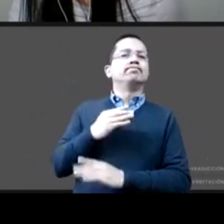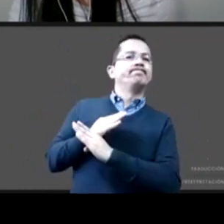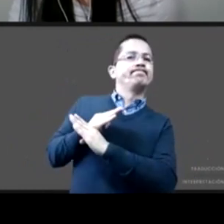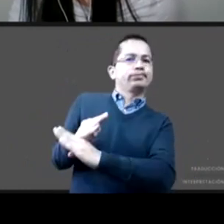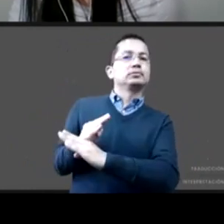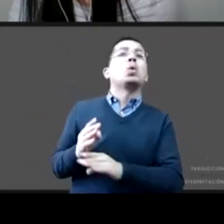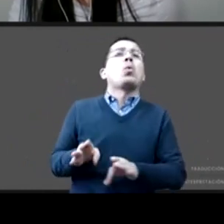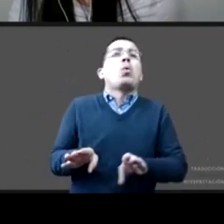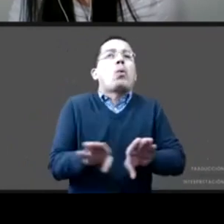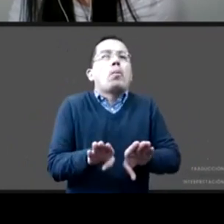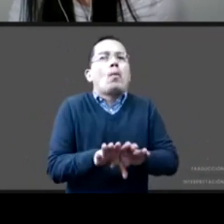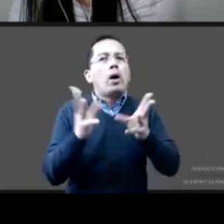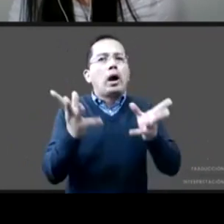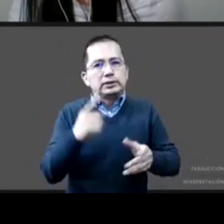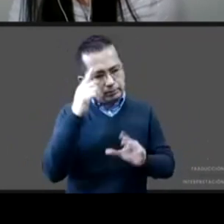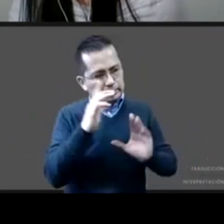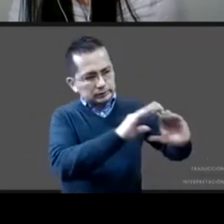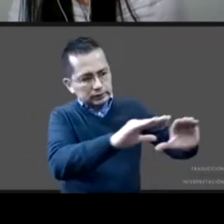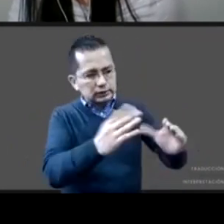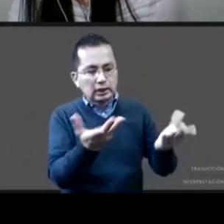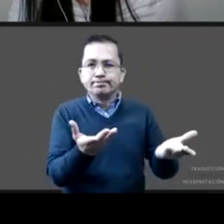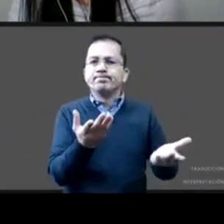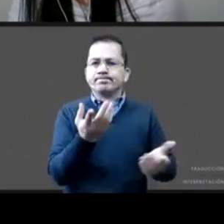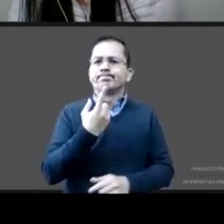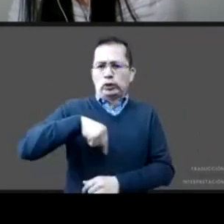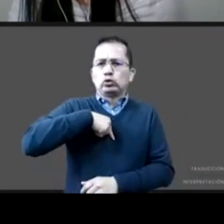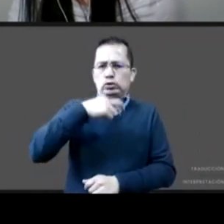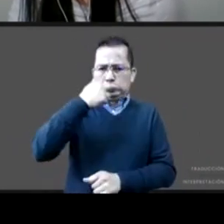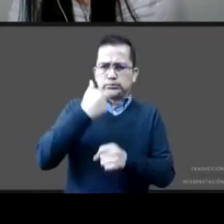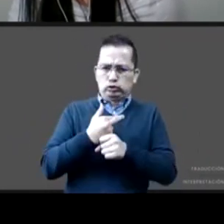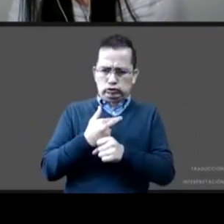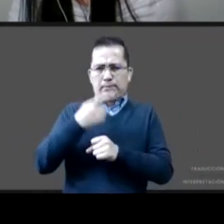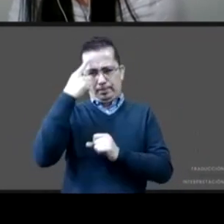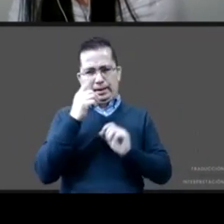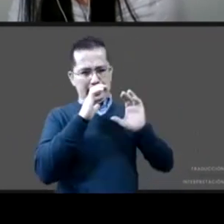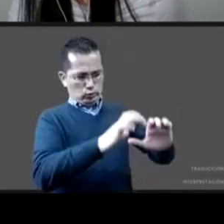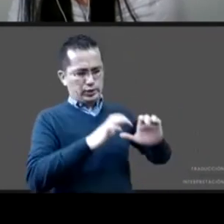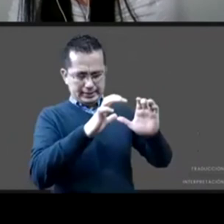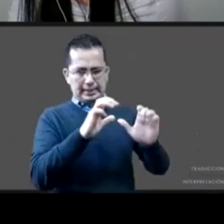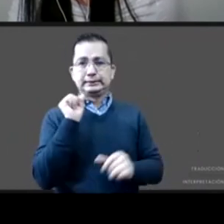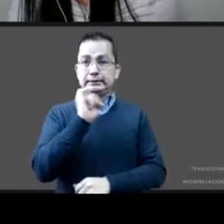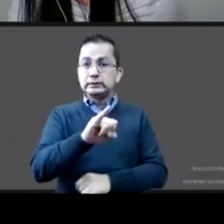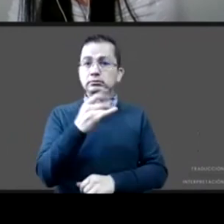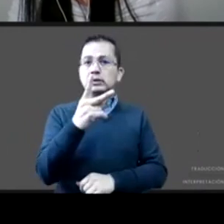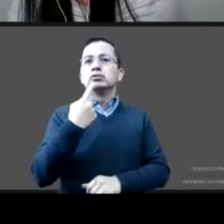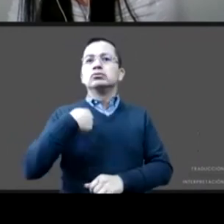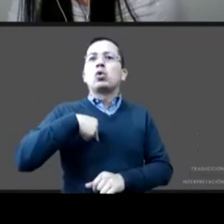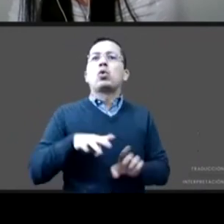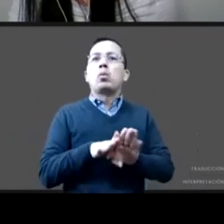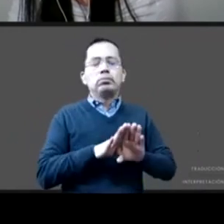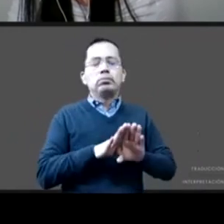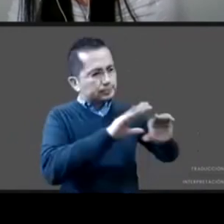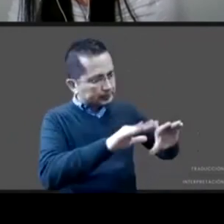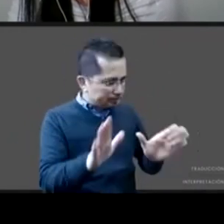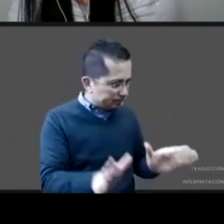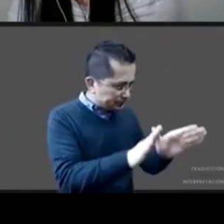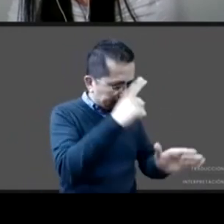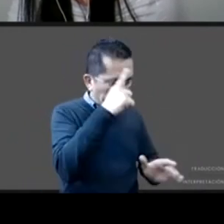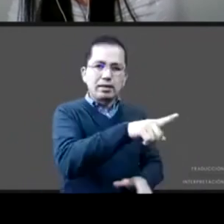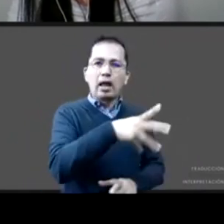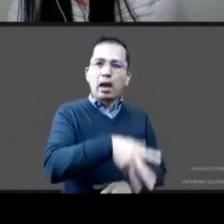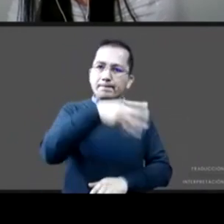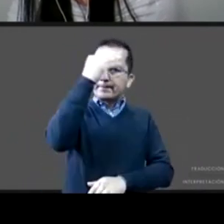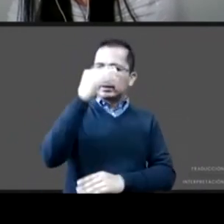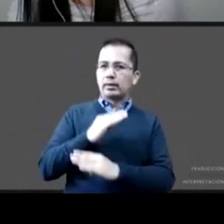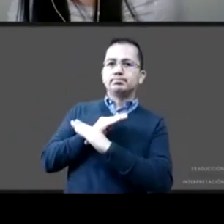con lo que les corresponde, pero ¿cómo podemos ir fortaleciendo a niños, niñas y adolescentes? Pues les invito a que en esta última